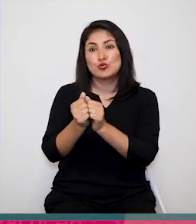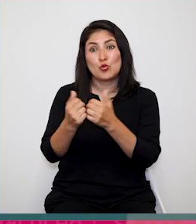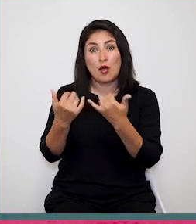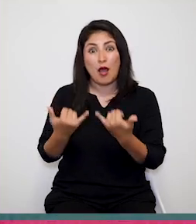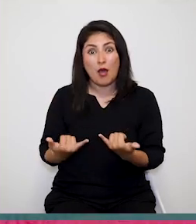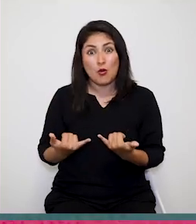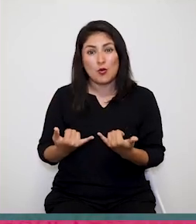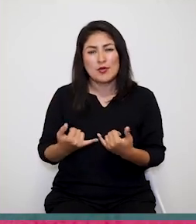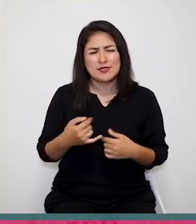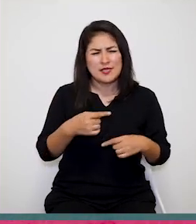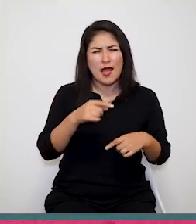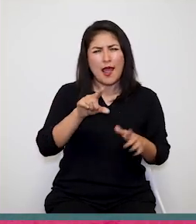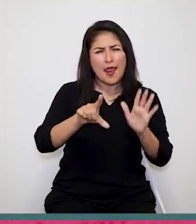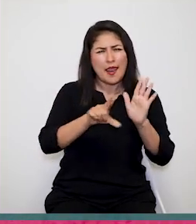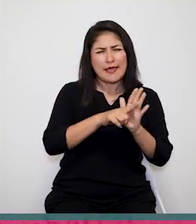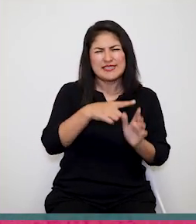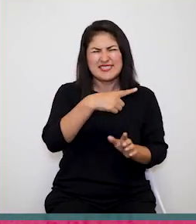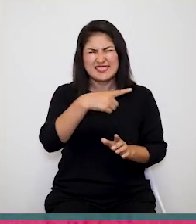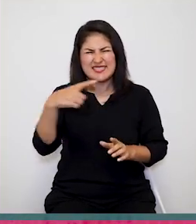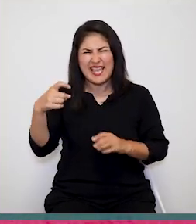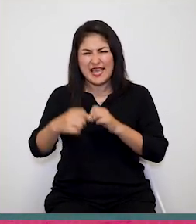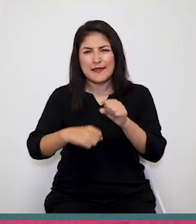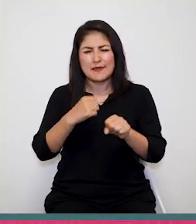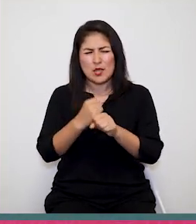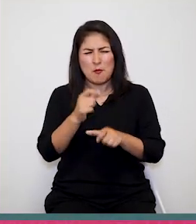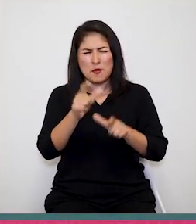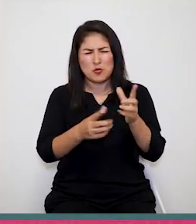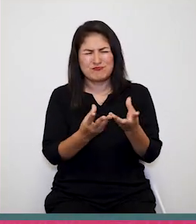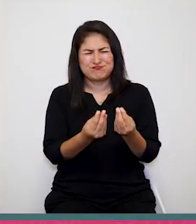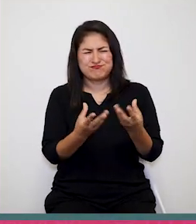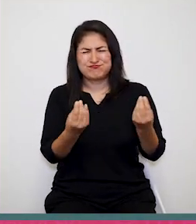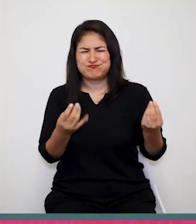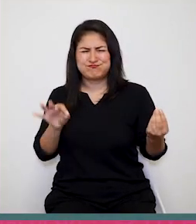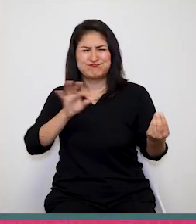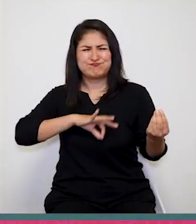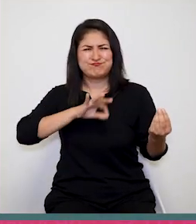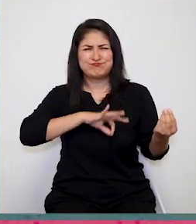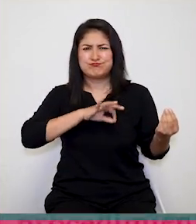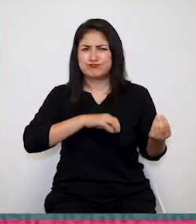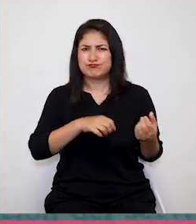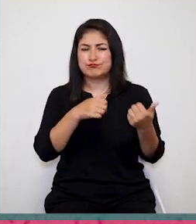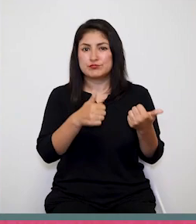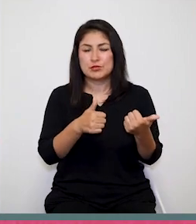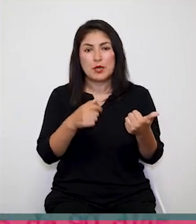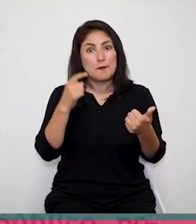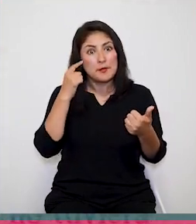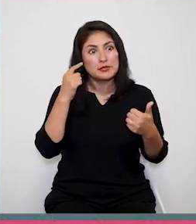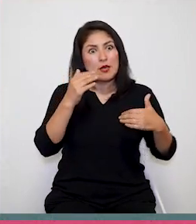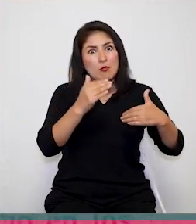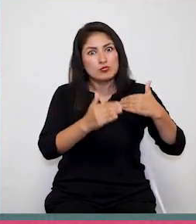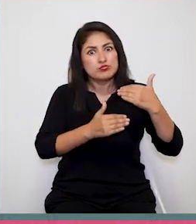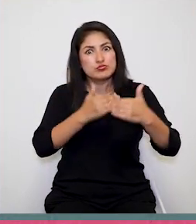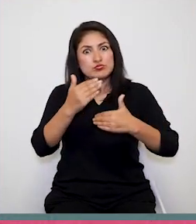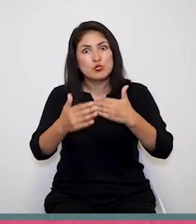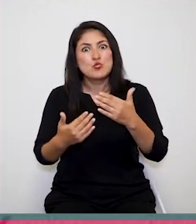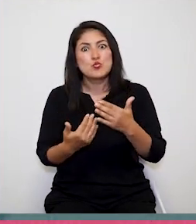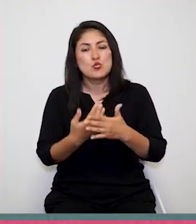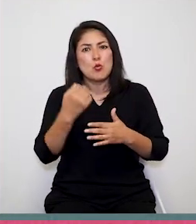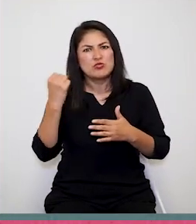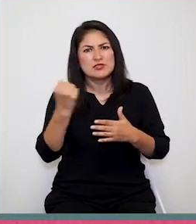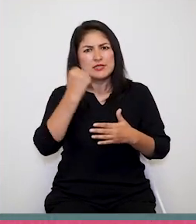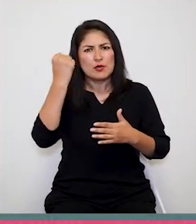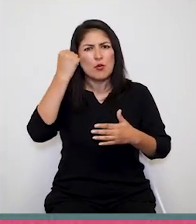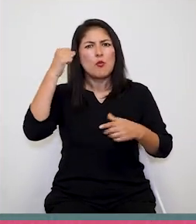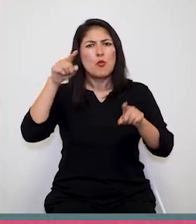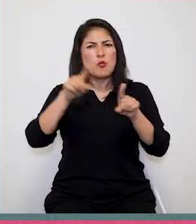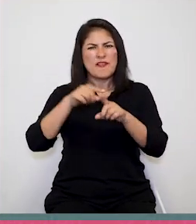hoy, en el centenario de una ley que ha beneficiado a miles de trabajadores, recordamos el avance de uno de los derechos